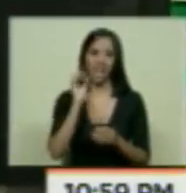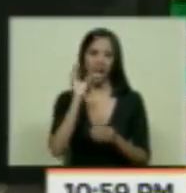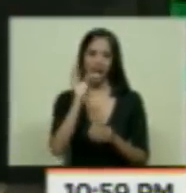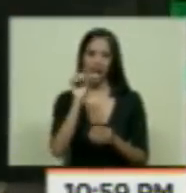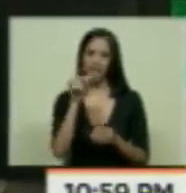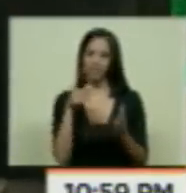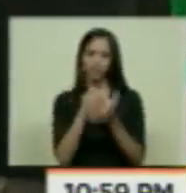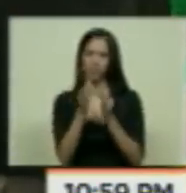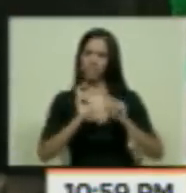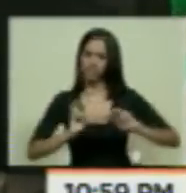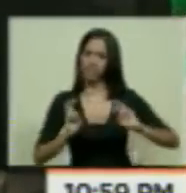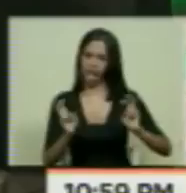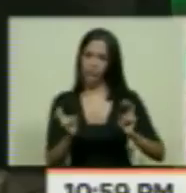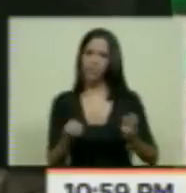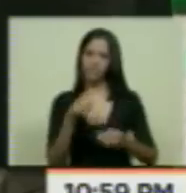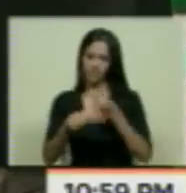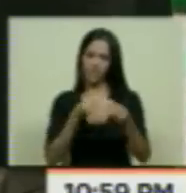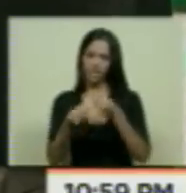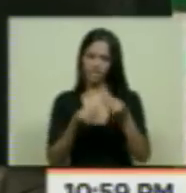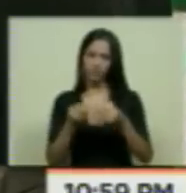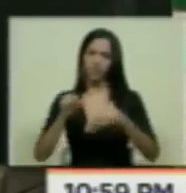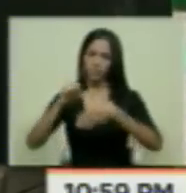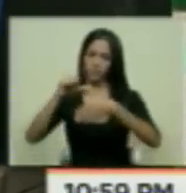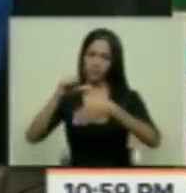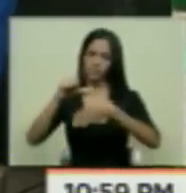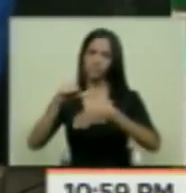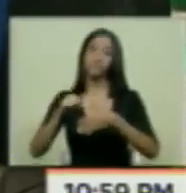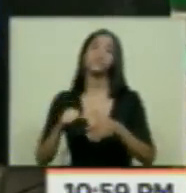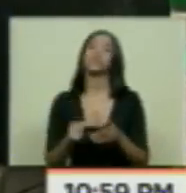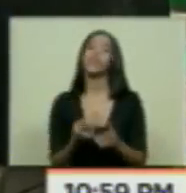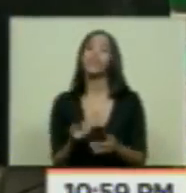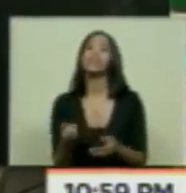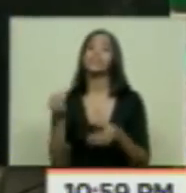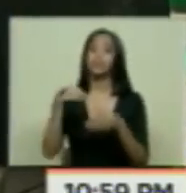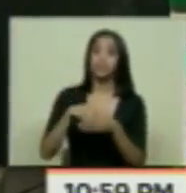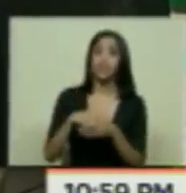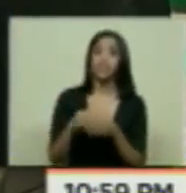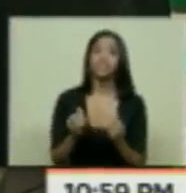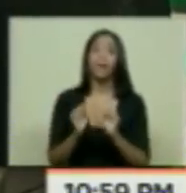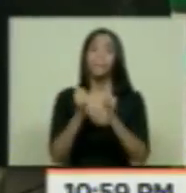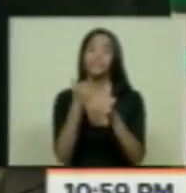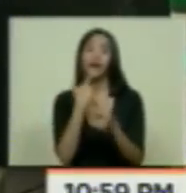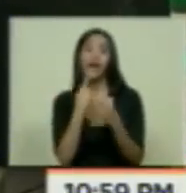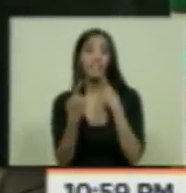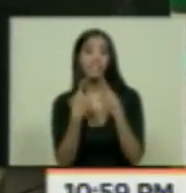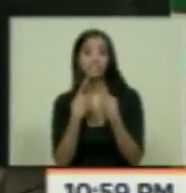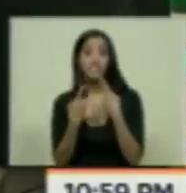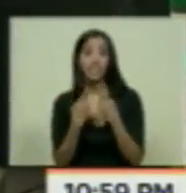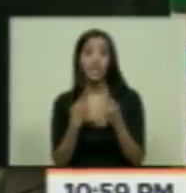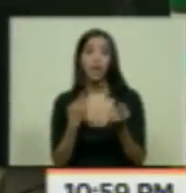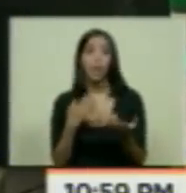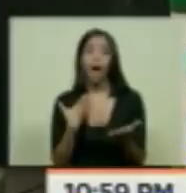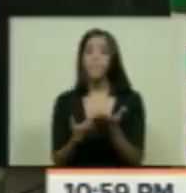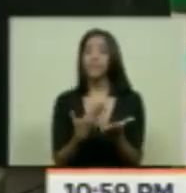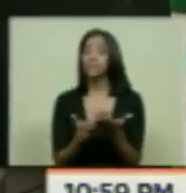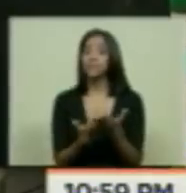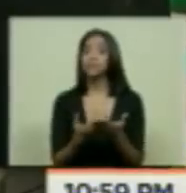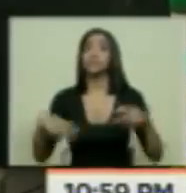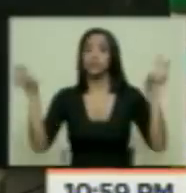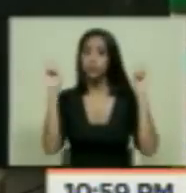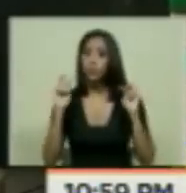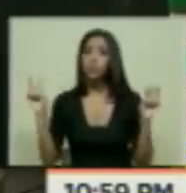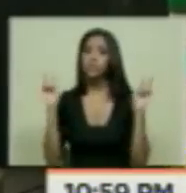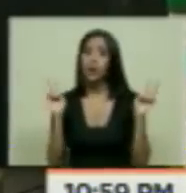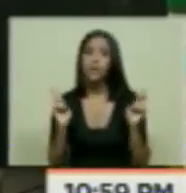que se viene generando en América Latina, y que inclusive ya empezaron a decir o a plantear que supuestamente vuelve